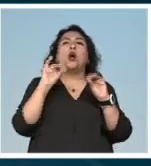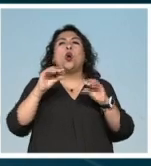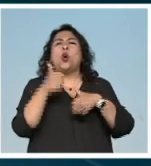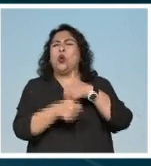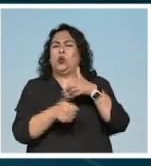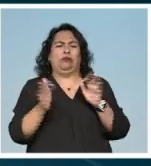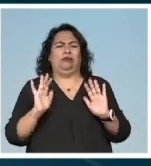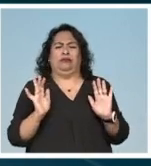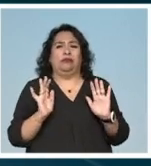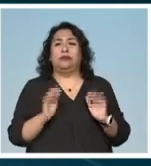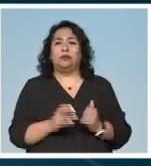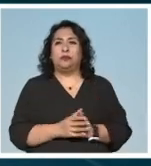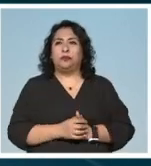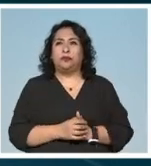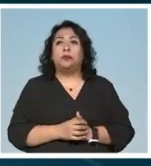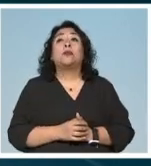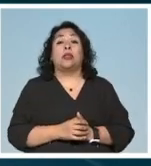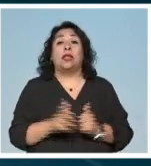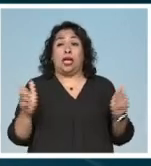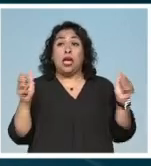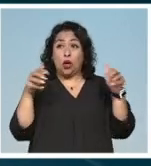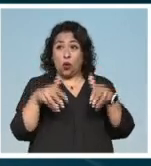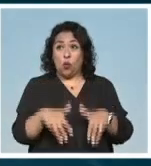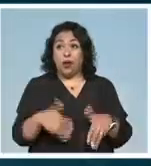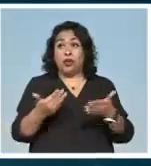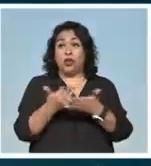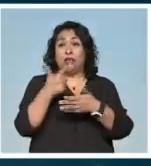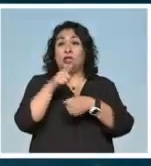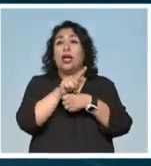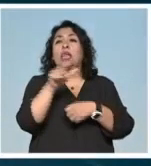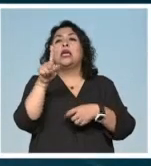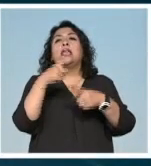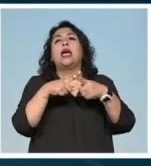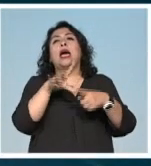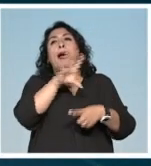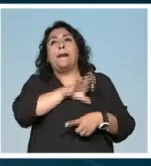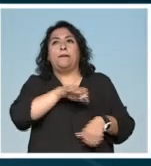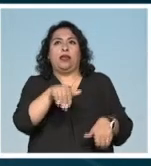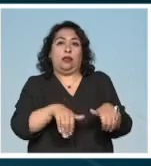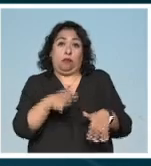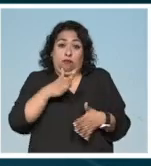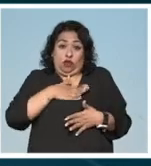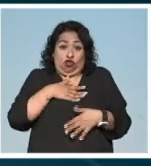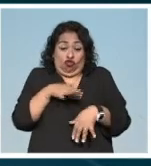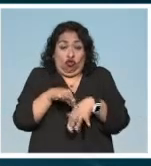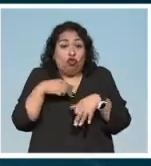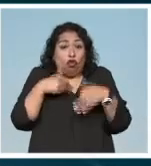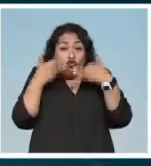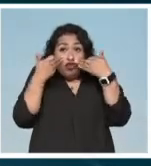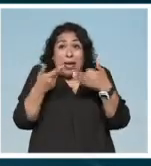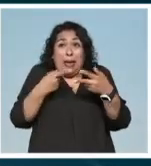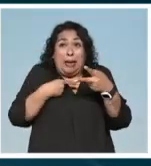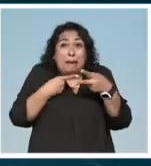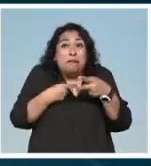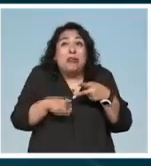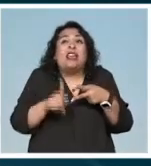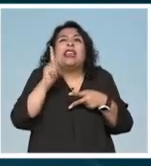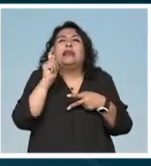concurso. El Encuentro Nacional de los Amantes del Teatro, para mí, que lo vi nacer, es